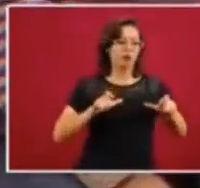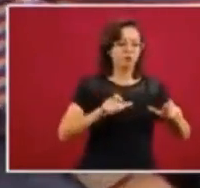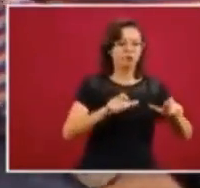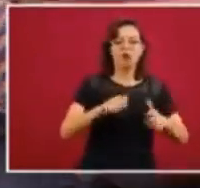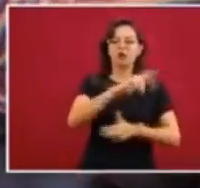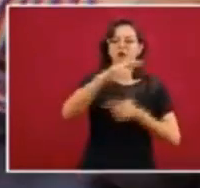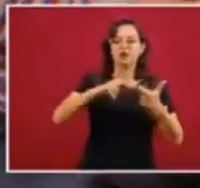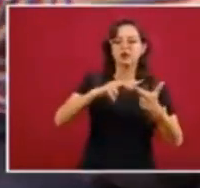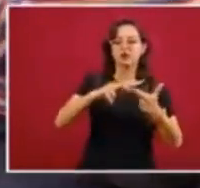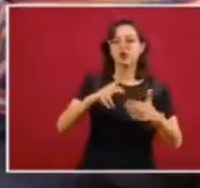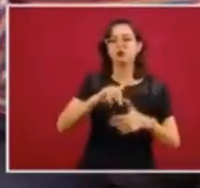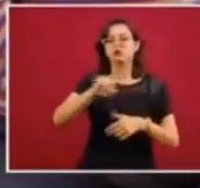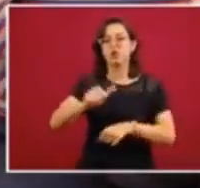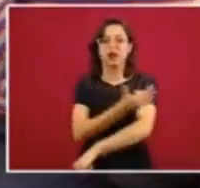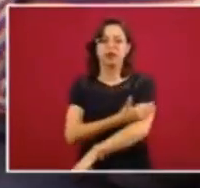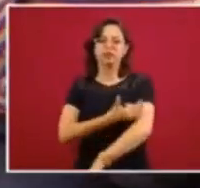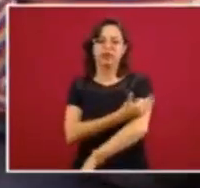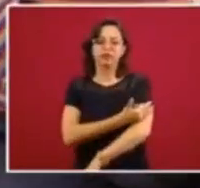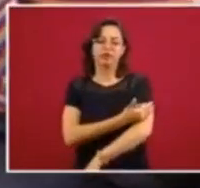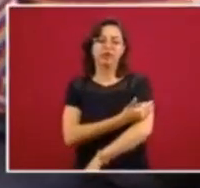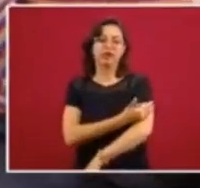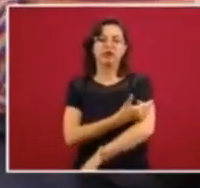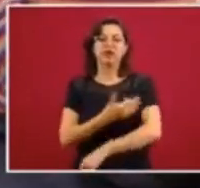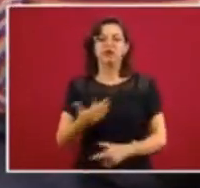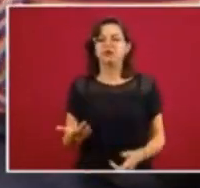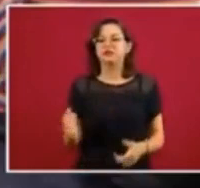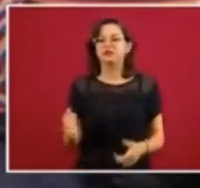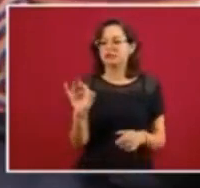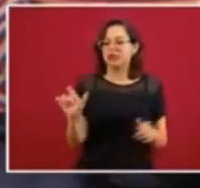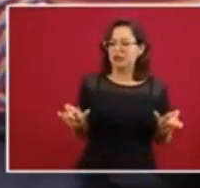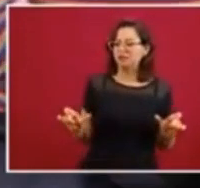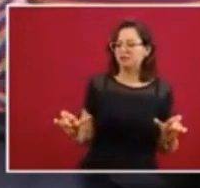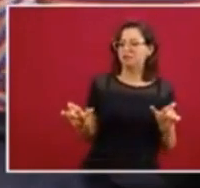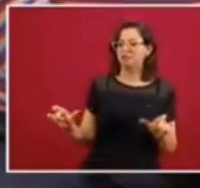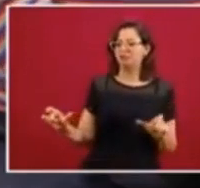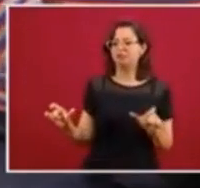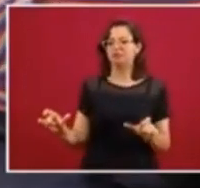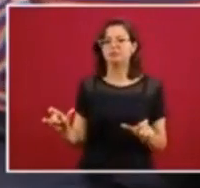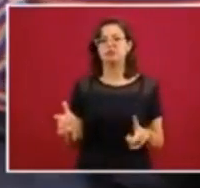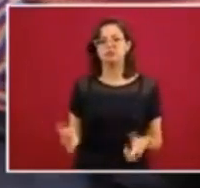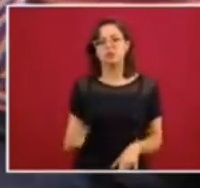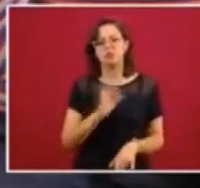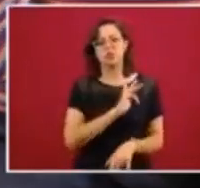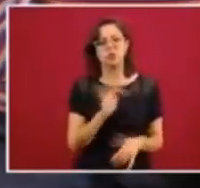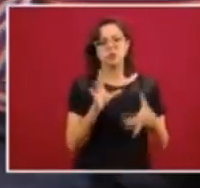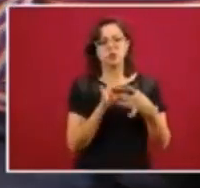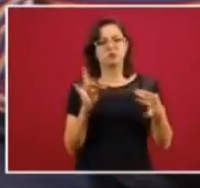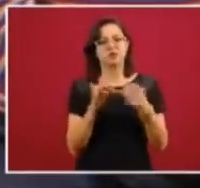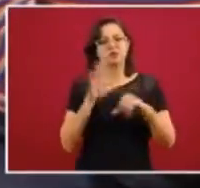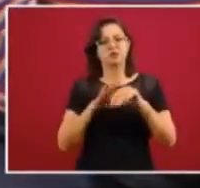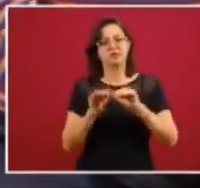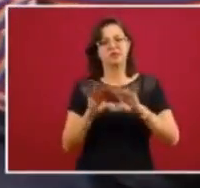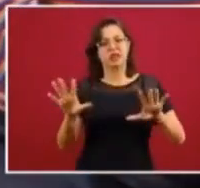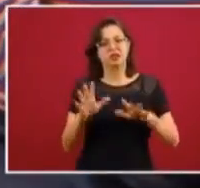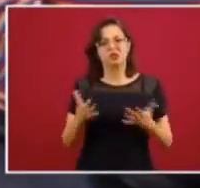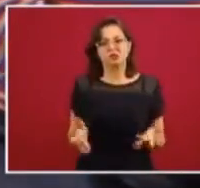subsecretario López-Gatell por la tarde sugirió que podía ser a través de filtros, pero quería saber si nos podría concretar un poquito más cómo